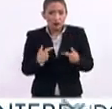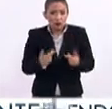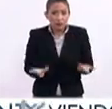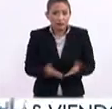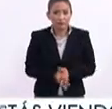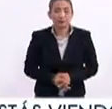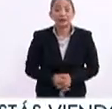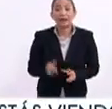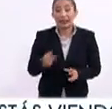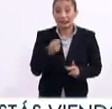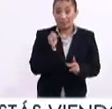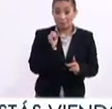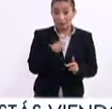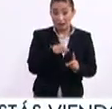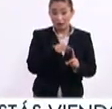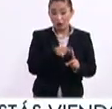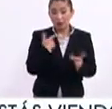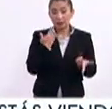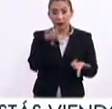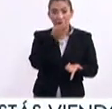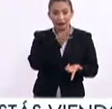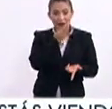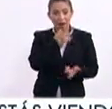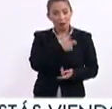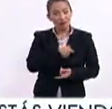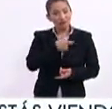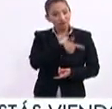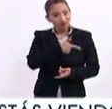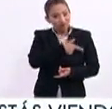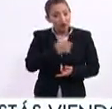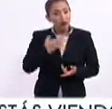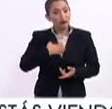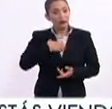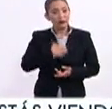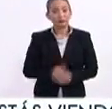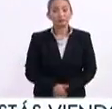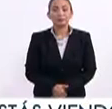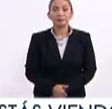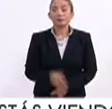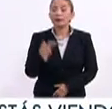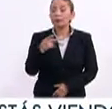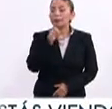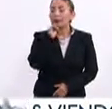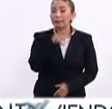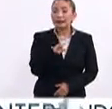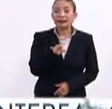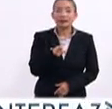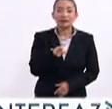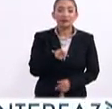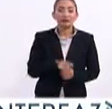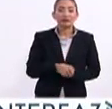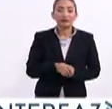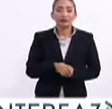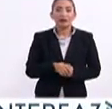personas, y en ese sentido es una celebración, como bien dices, Ana Cristina, pero también es un